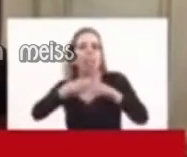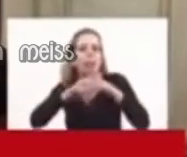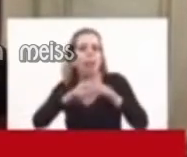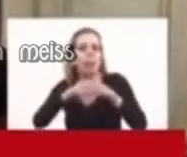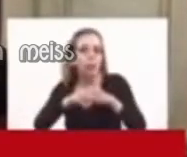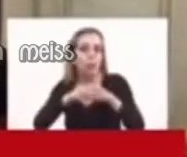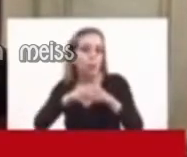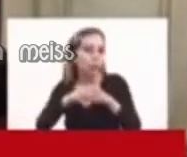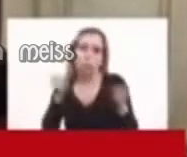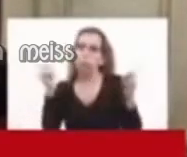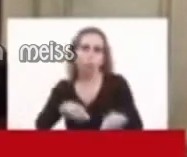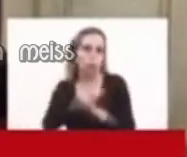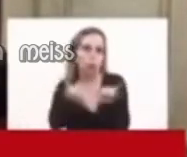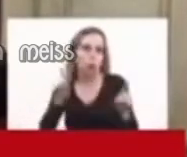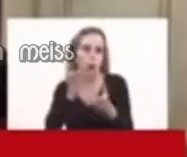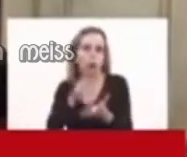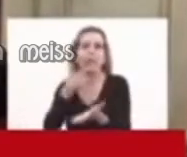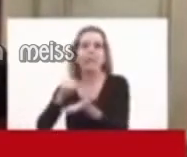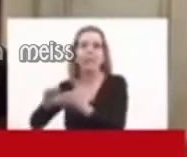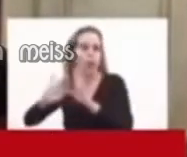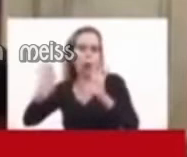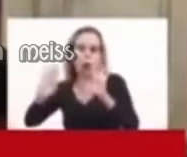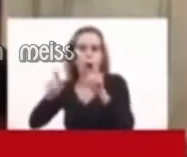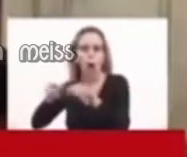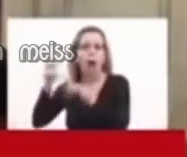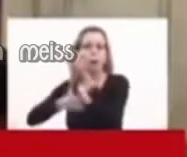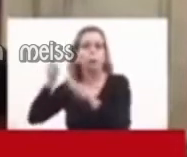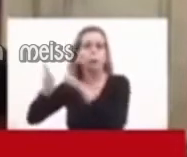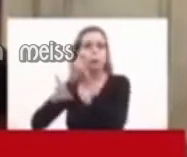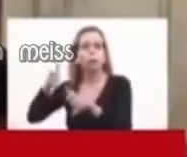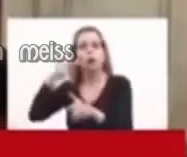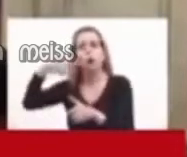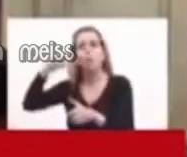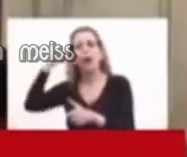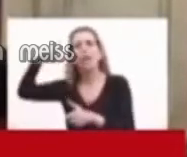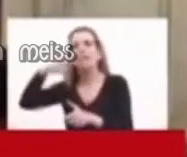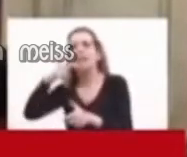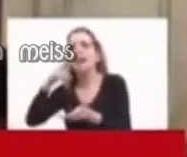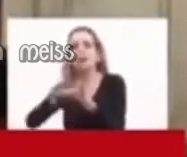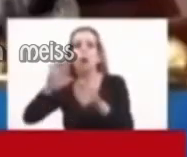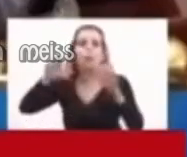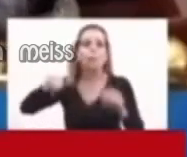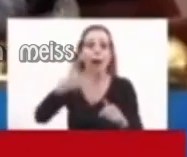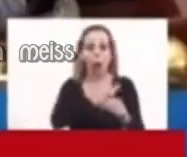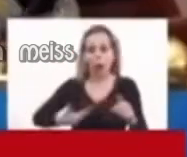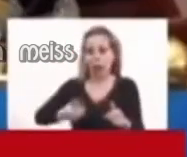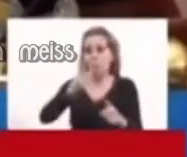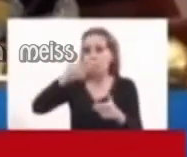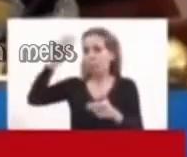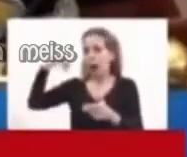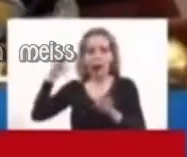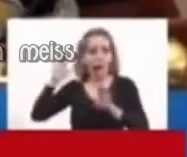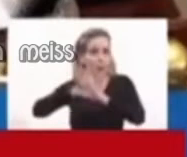un debate sobre los dichos del senador. Lo que dijo el senador Mayans respecto de las políticas del anterior gobierno